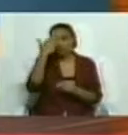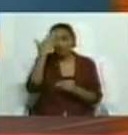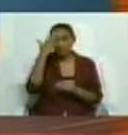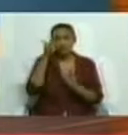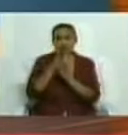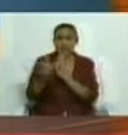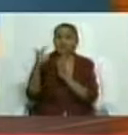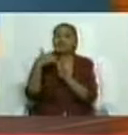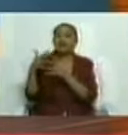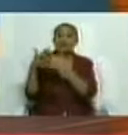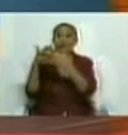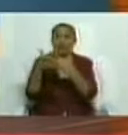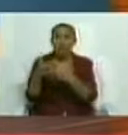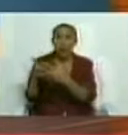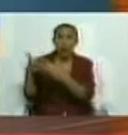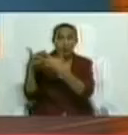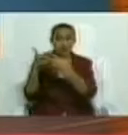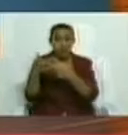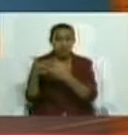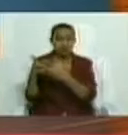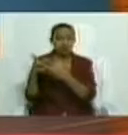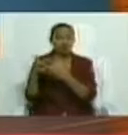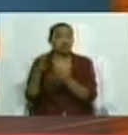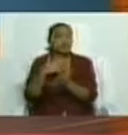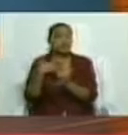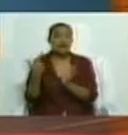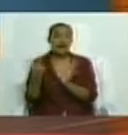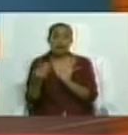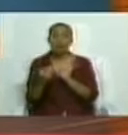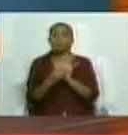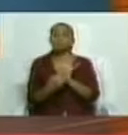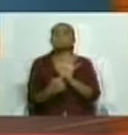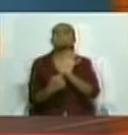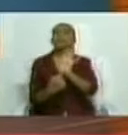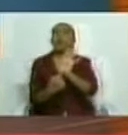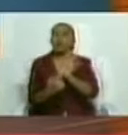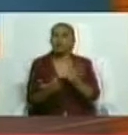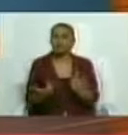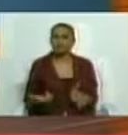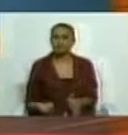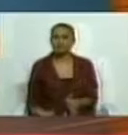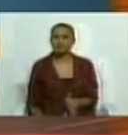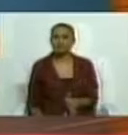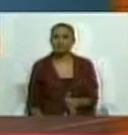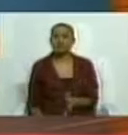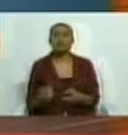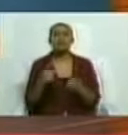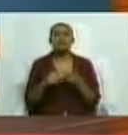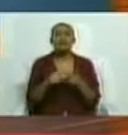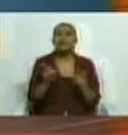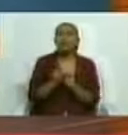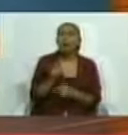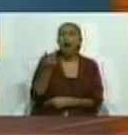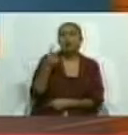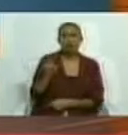en este caso como esta que se quiere pretender hacer tienen doble o triple